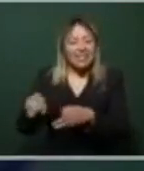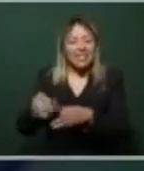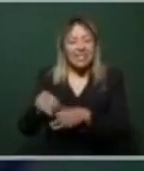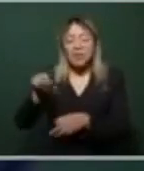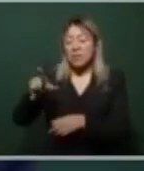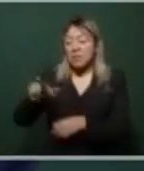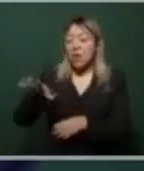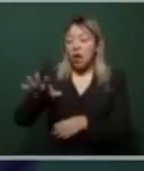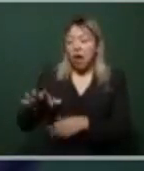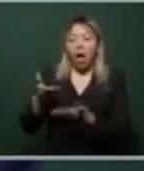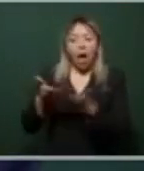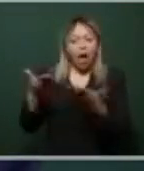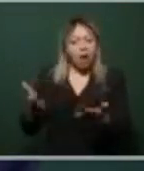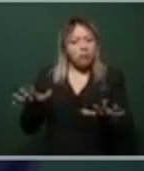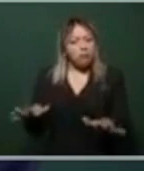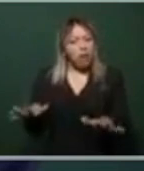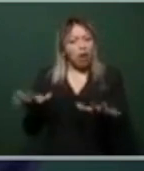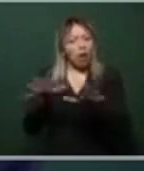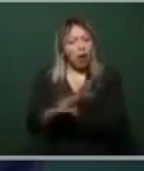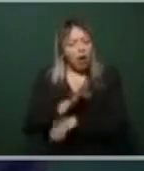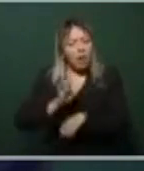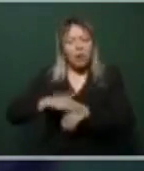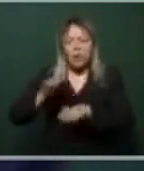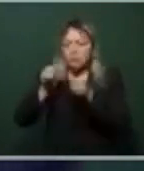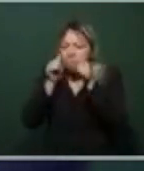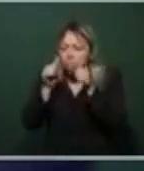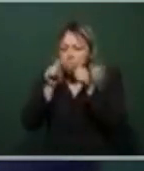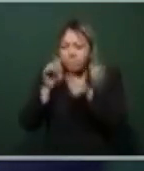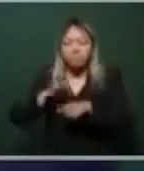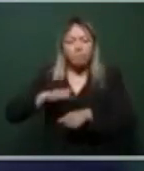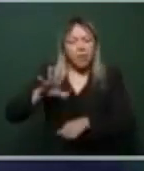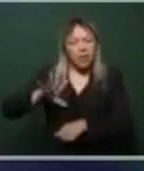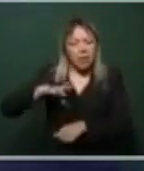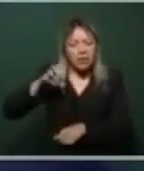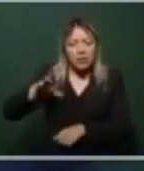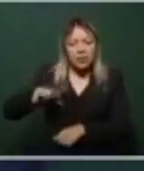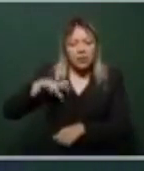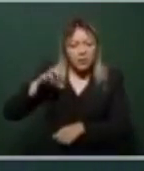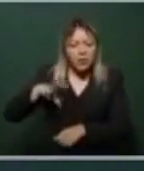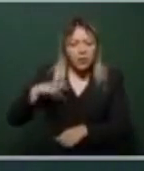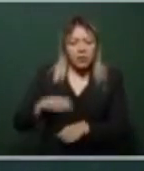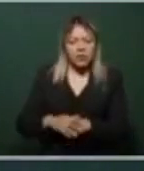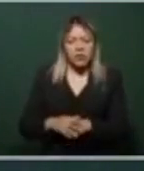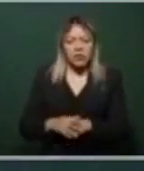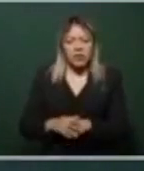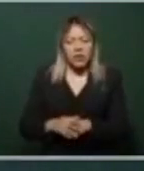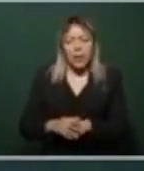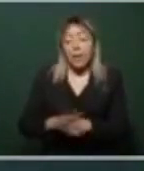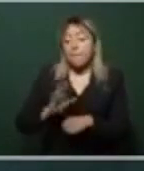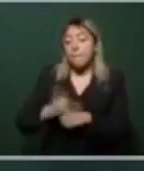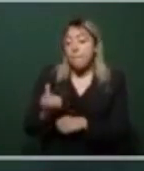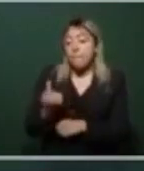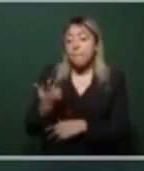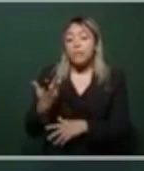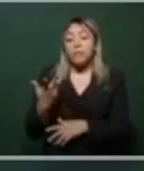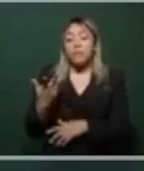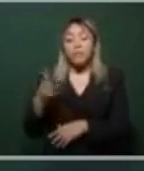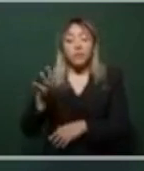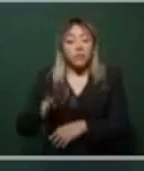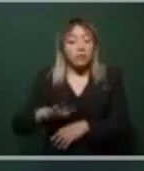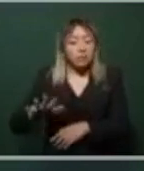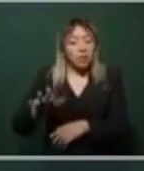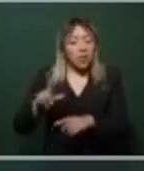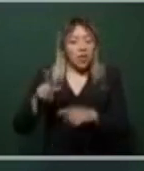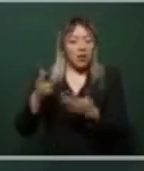las cosas, porque Palmar de Bravo siempre se distinguió y